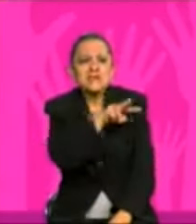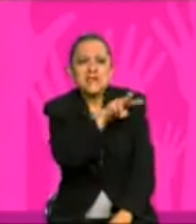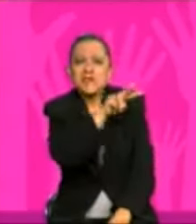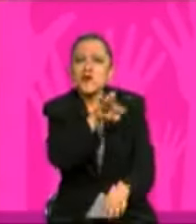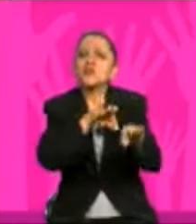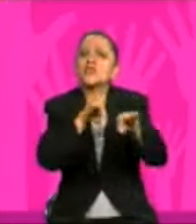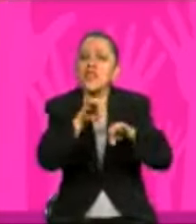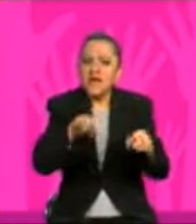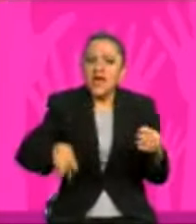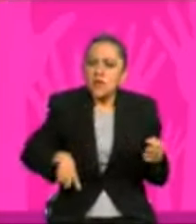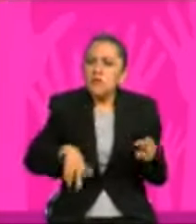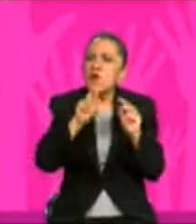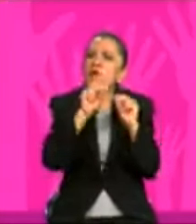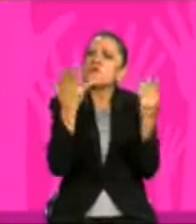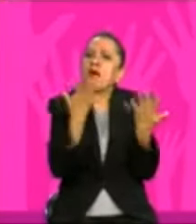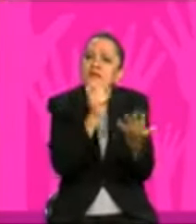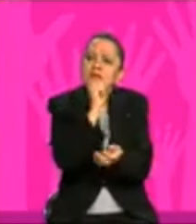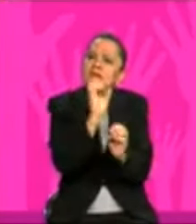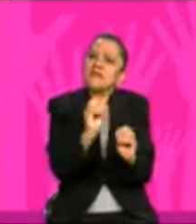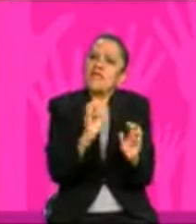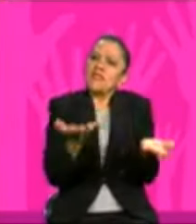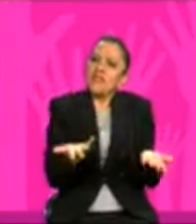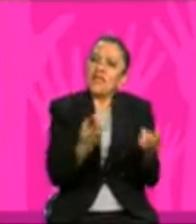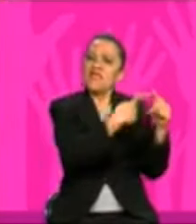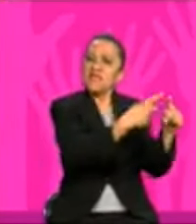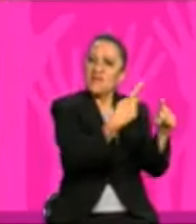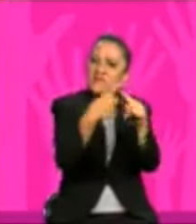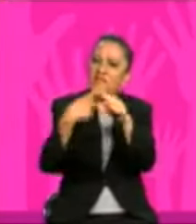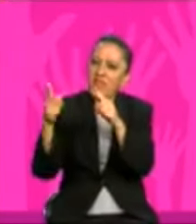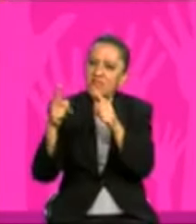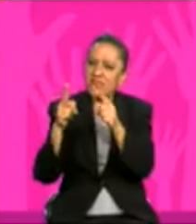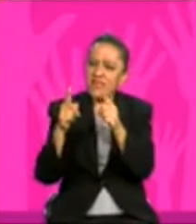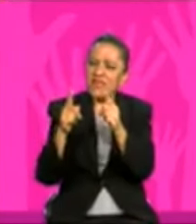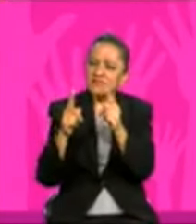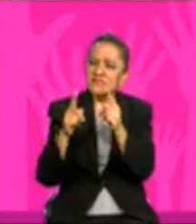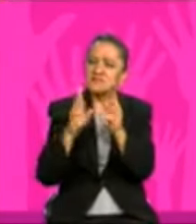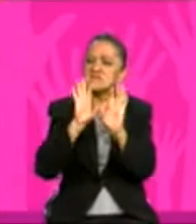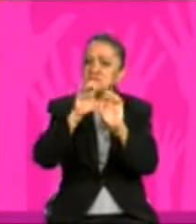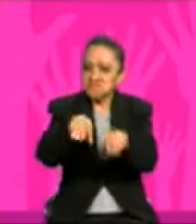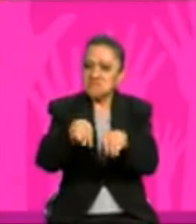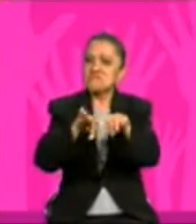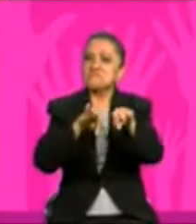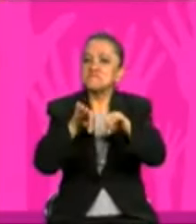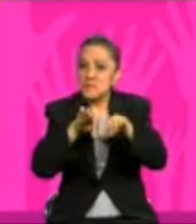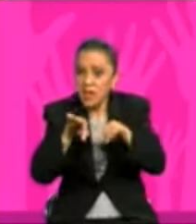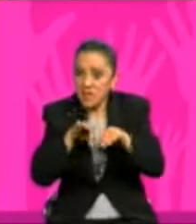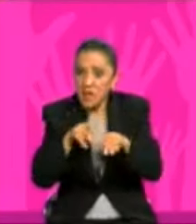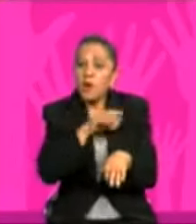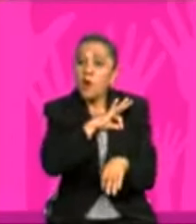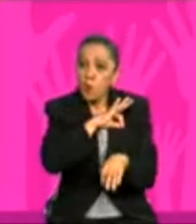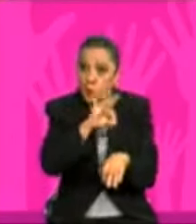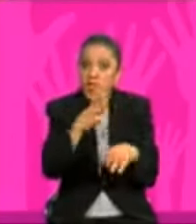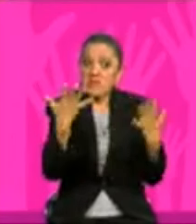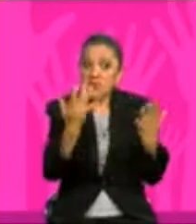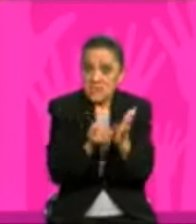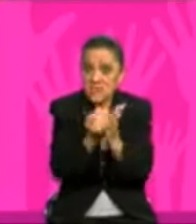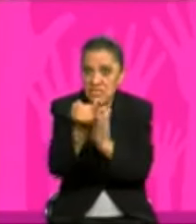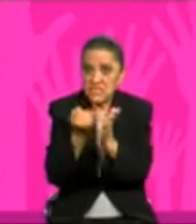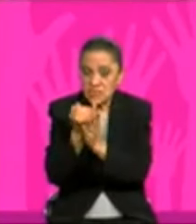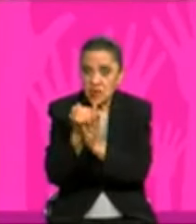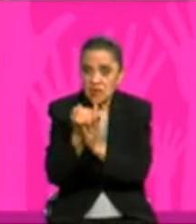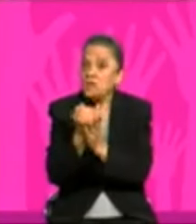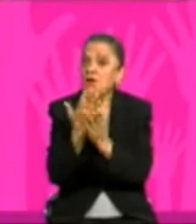oportunidad de hacerlo en diferentes ocasiones? ¿Por qué han ocupado diversos cargos que les ha permitido tomar estas